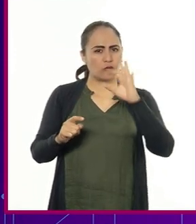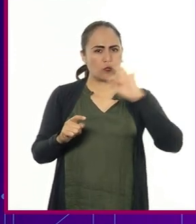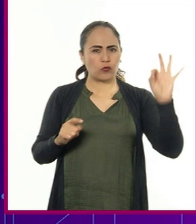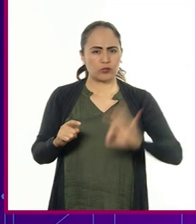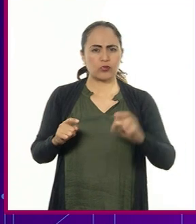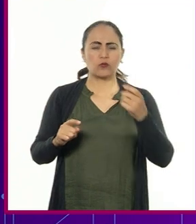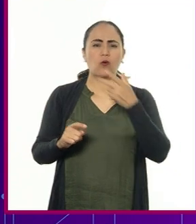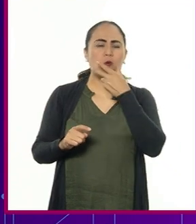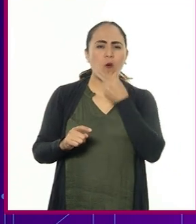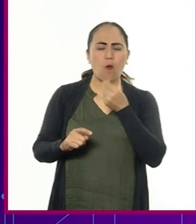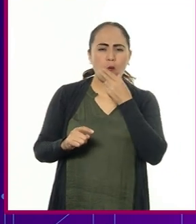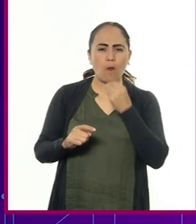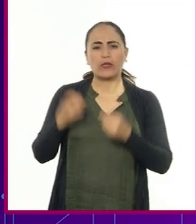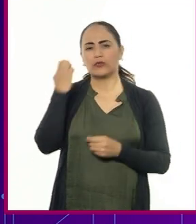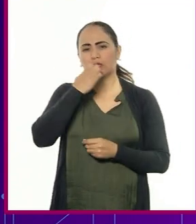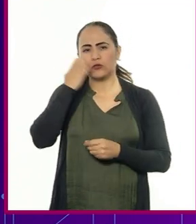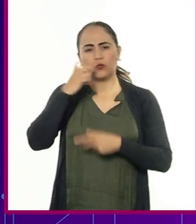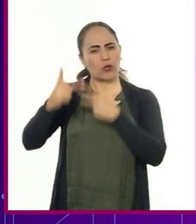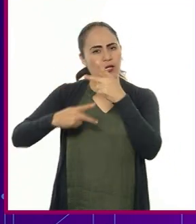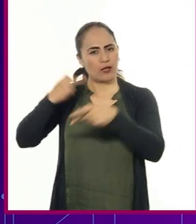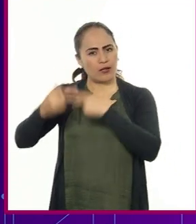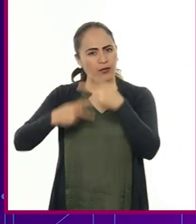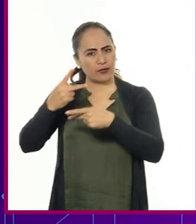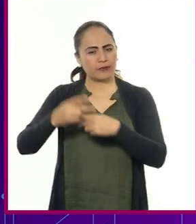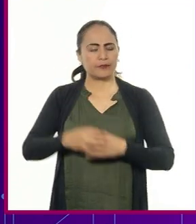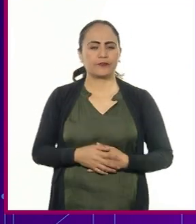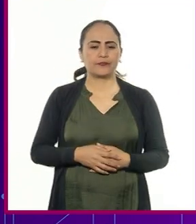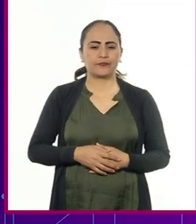93.5% de los niños asisten a la escuela.